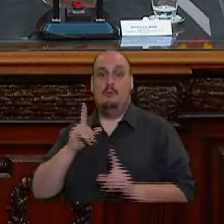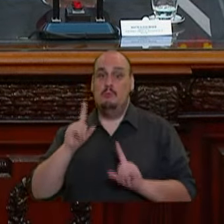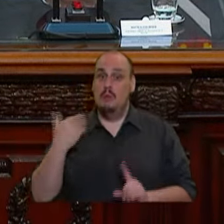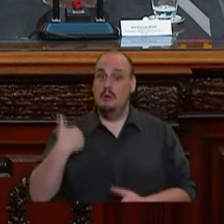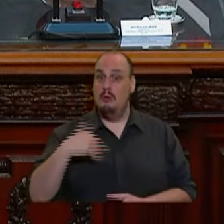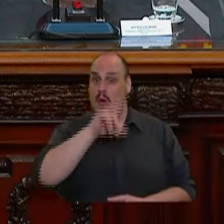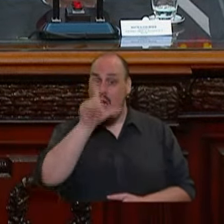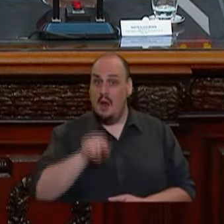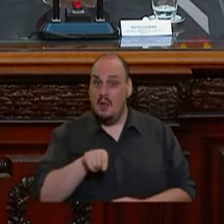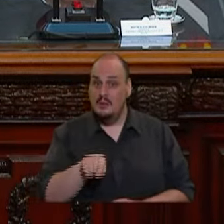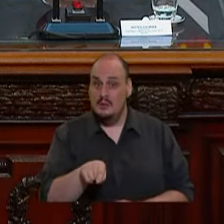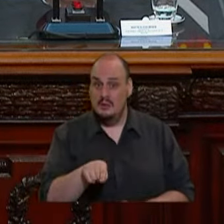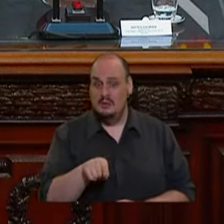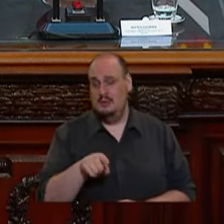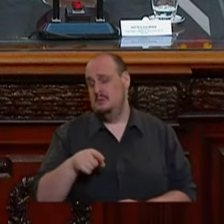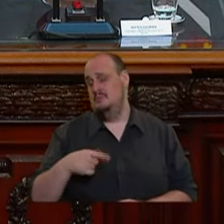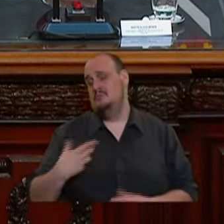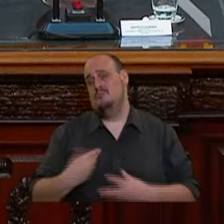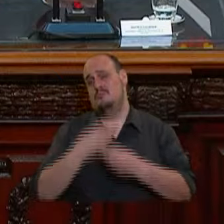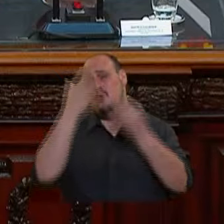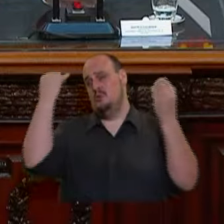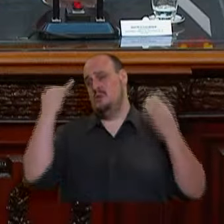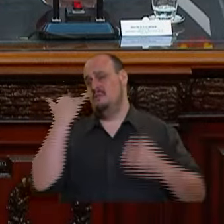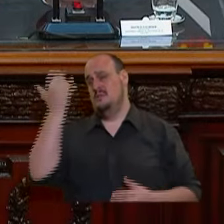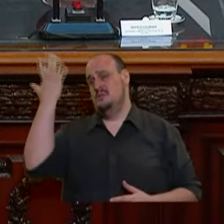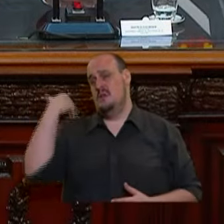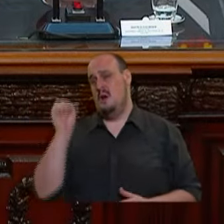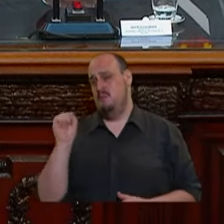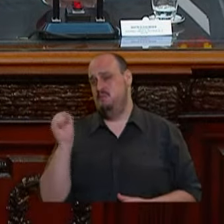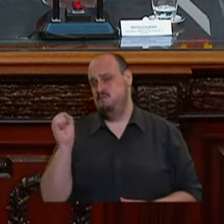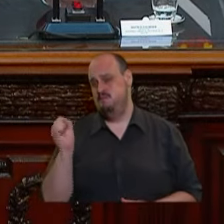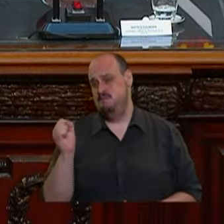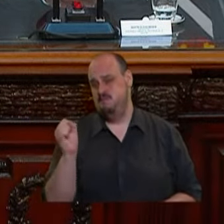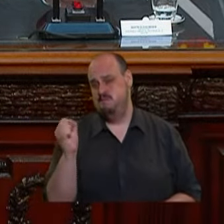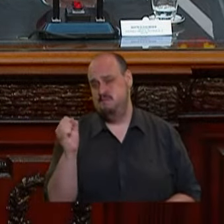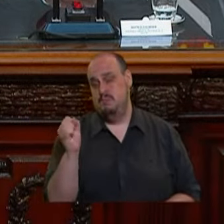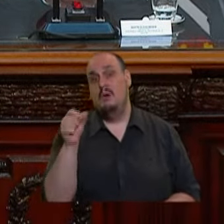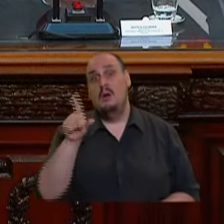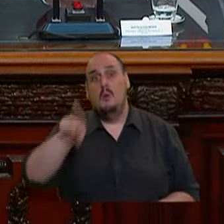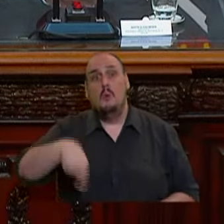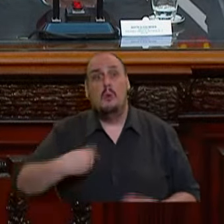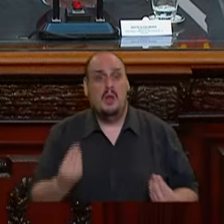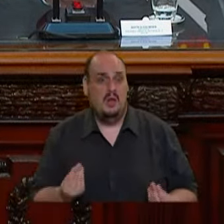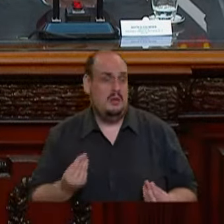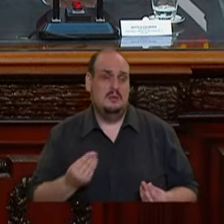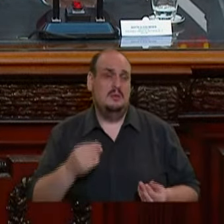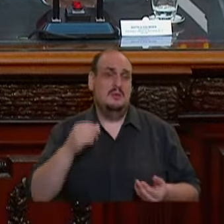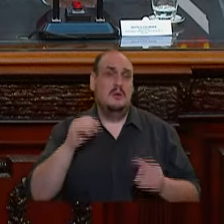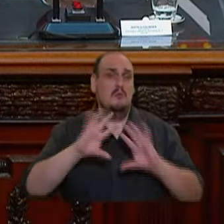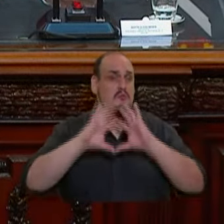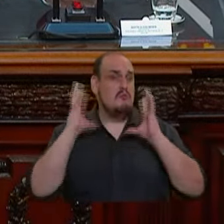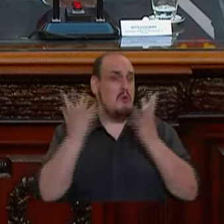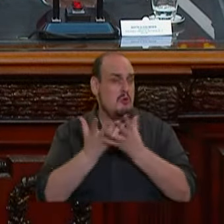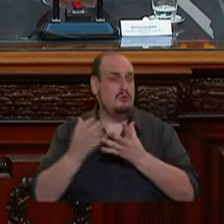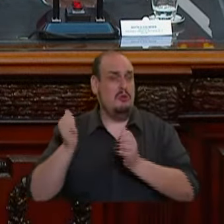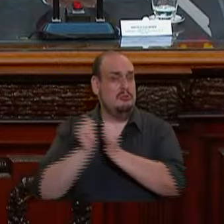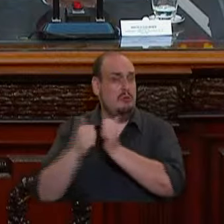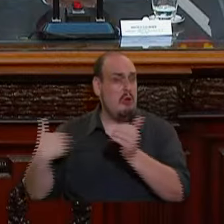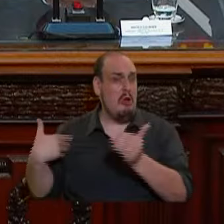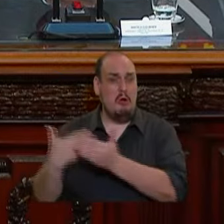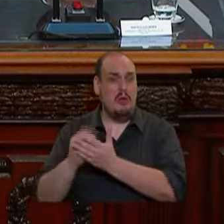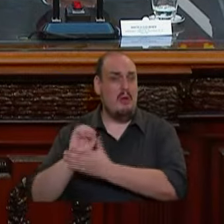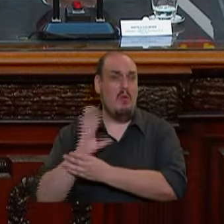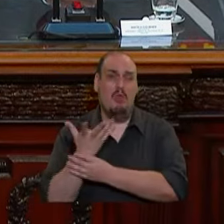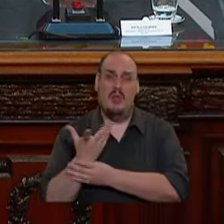Argentina lo hemos hecho una y otra vez y como resultado somos uno de los países que más inflación ha tenido en la historia moderna.